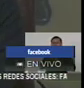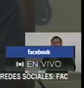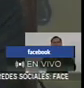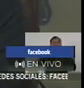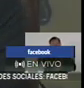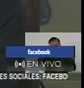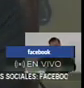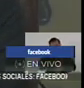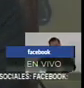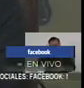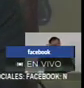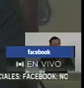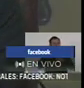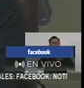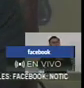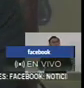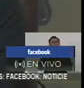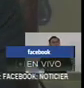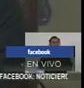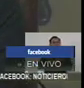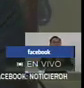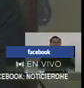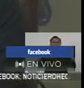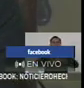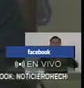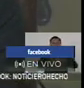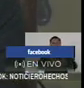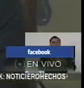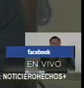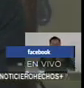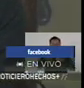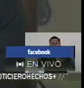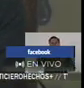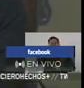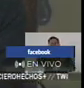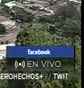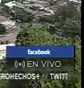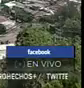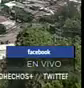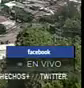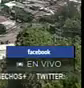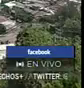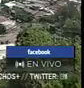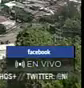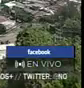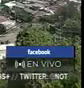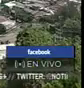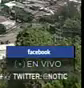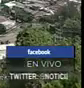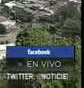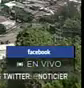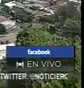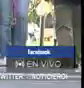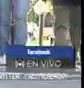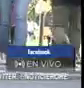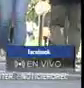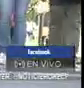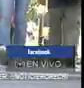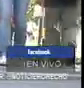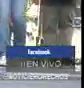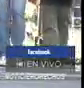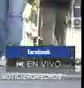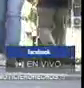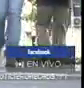las actividades económicas el ejecutivo aseguró que se necesitarán fondos para brindar apoyo a las municipalidades para que se